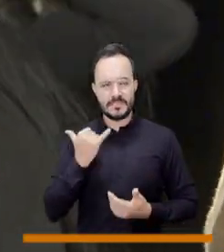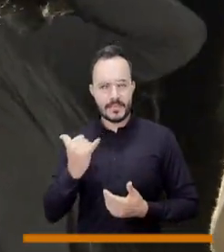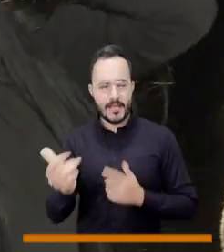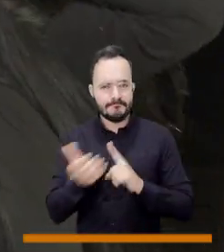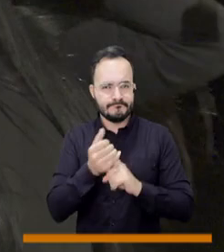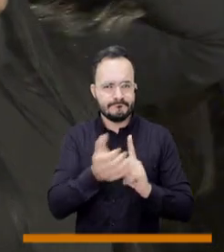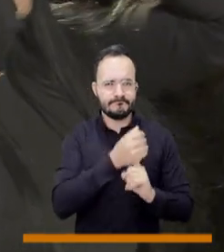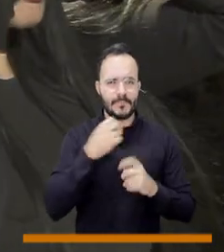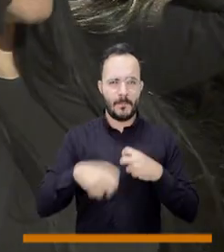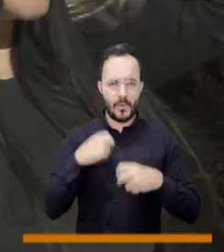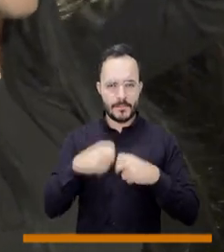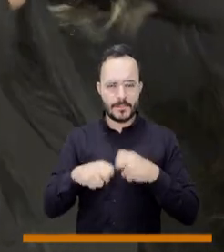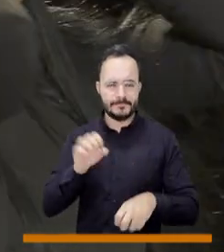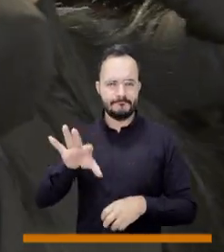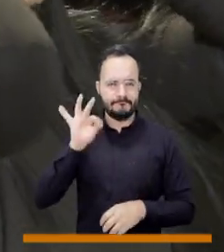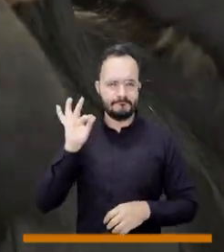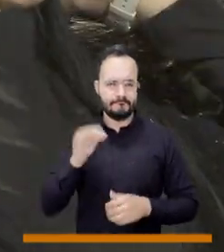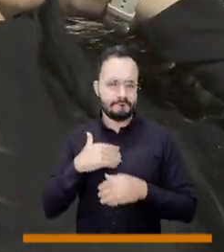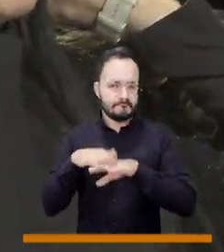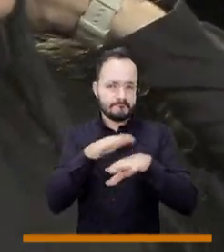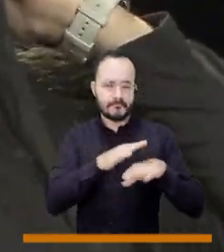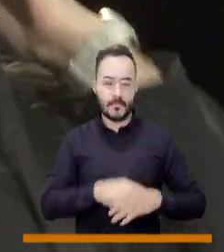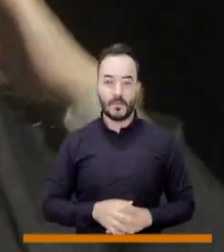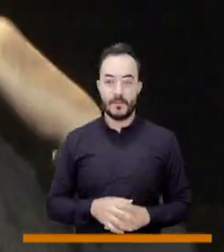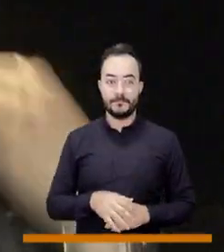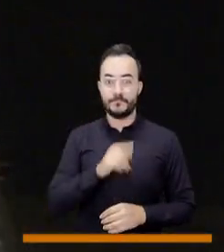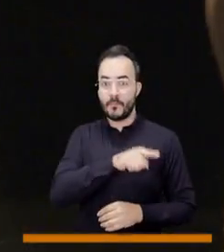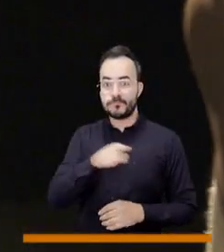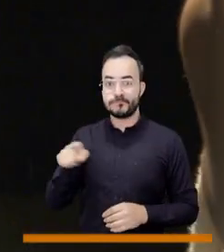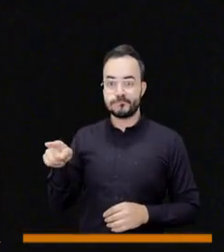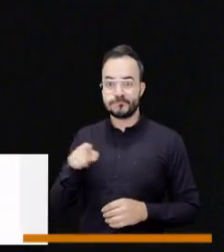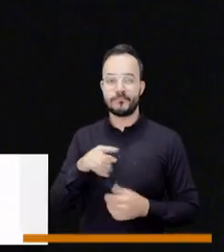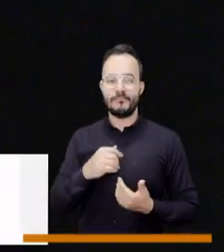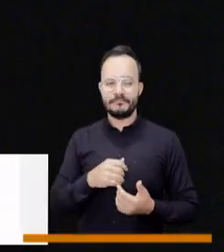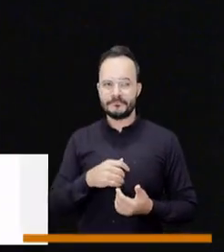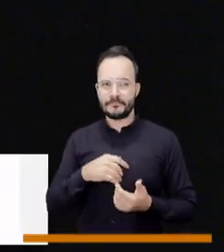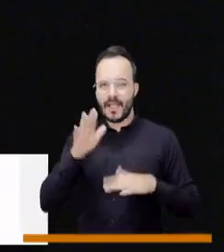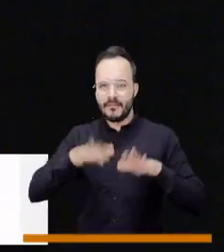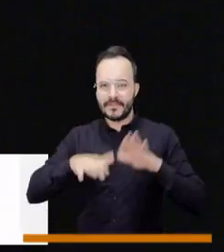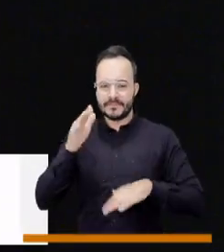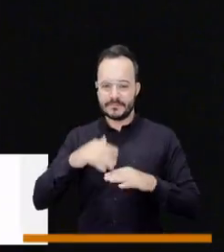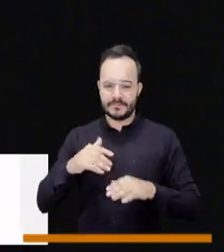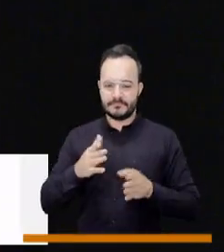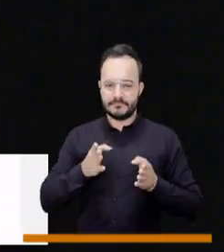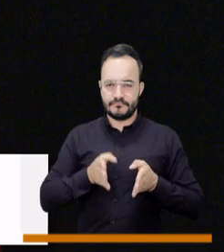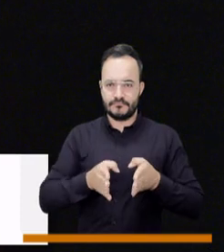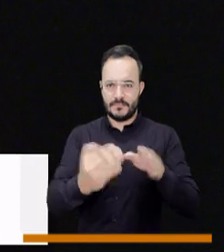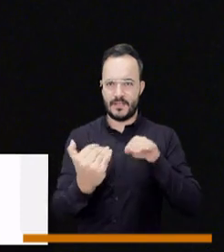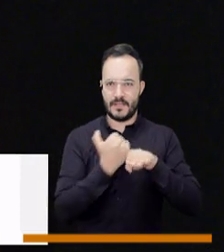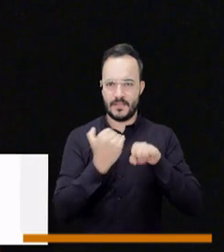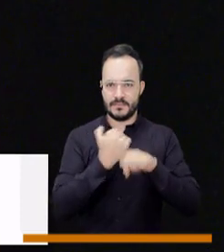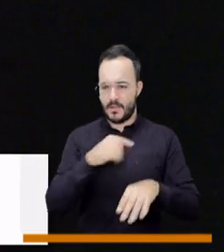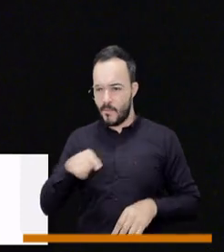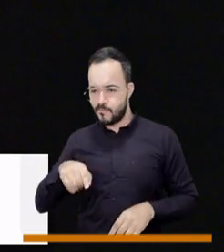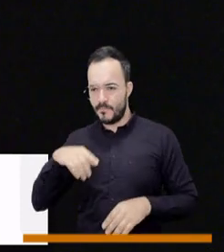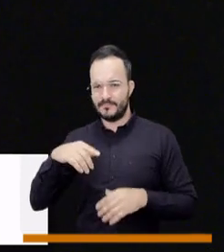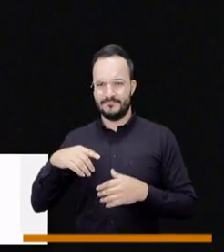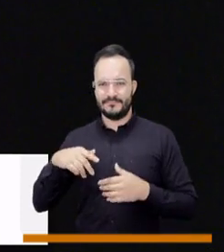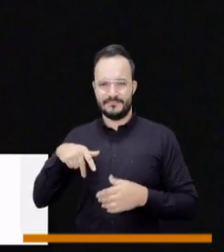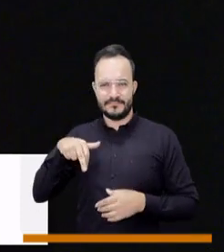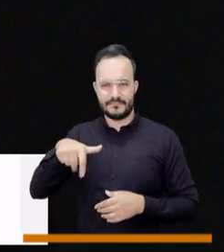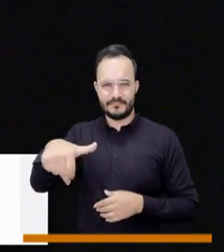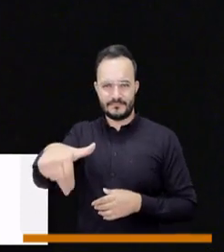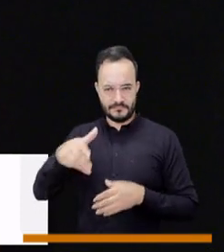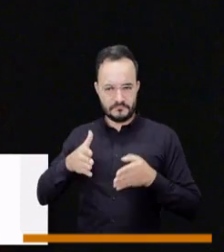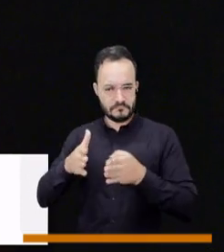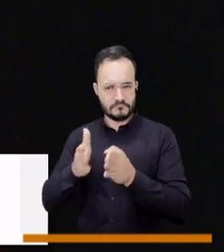realmente hemos encontrado una problemática por ejemplo en esos caminos que hay en las aceras que son separados